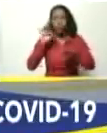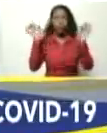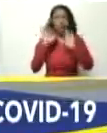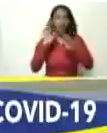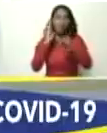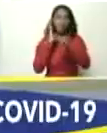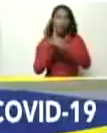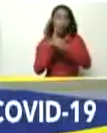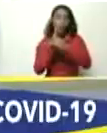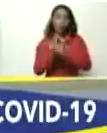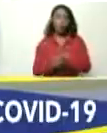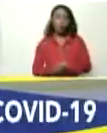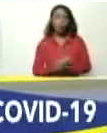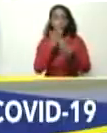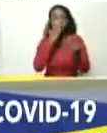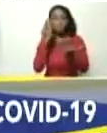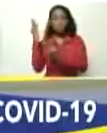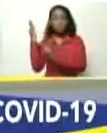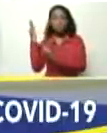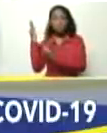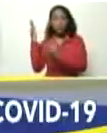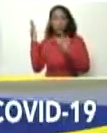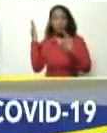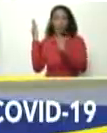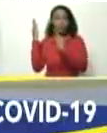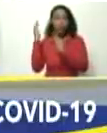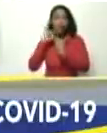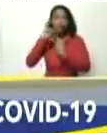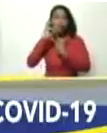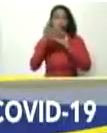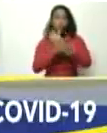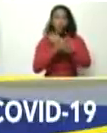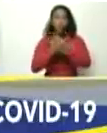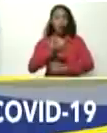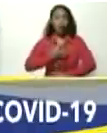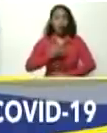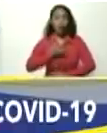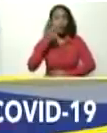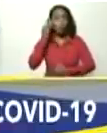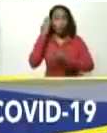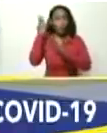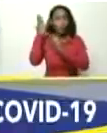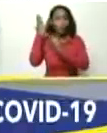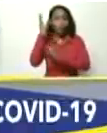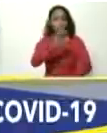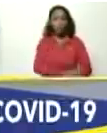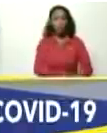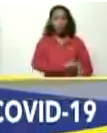se detenga. Así que fíjense, mire estos datos, alcaldesa Carmen Teresa,